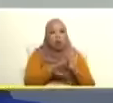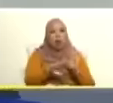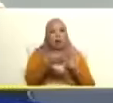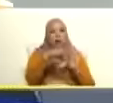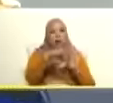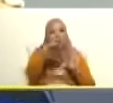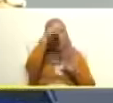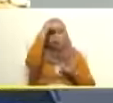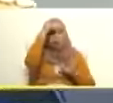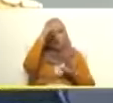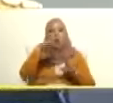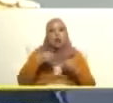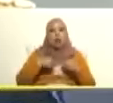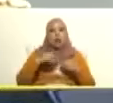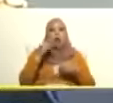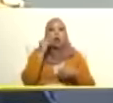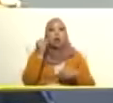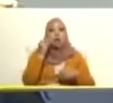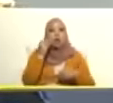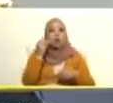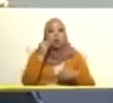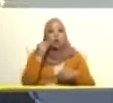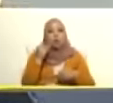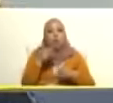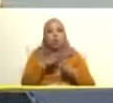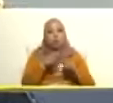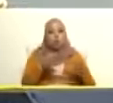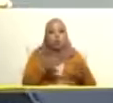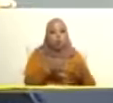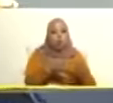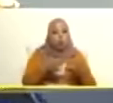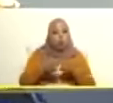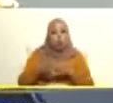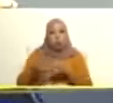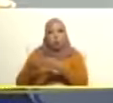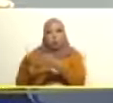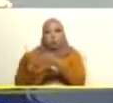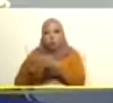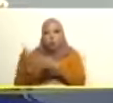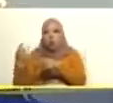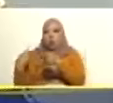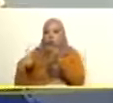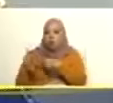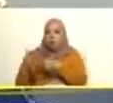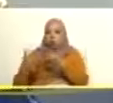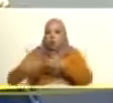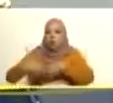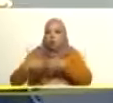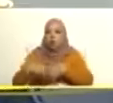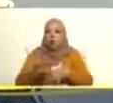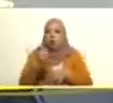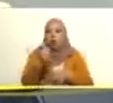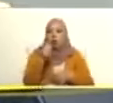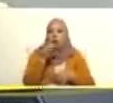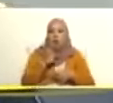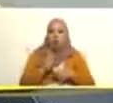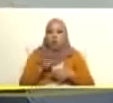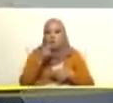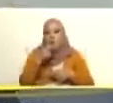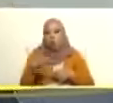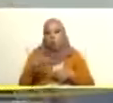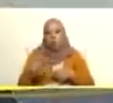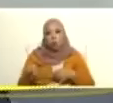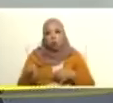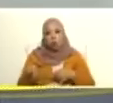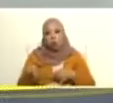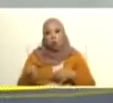jefe, incluso nos hemos reunido con todas las asociaciones comerciales. El pasado 14 de noviembre